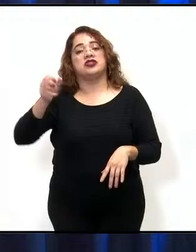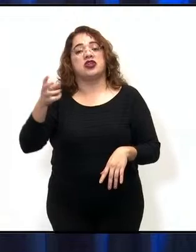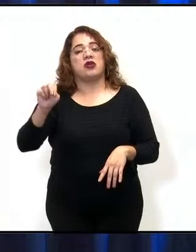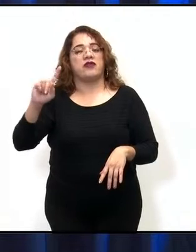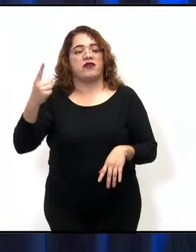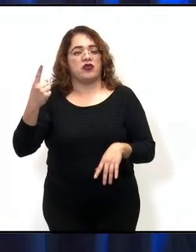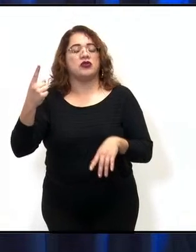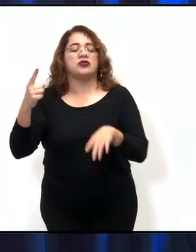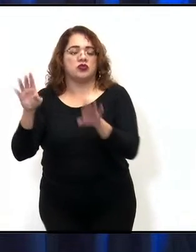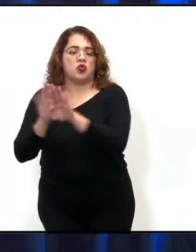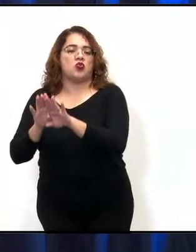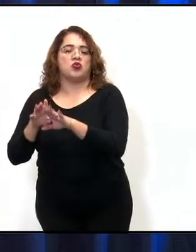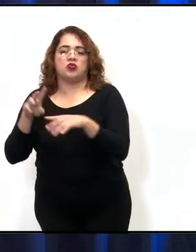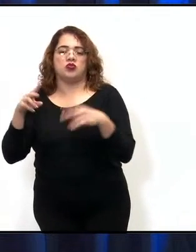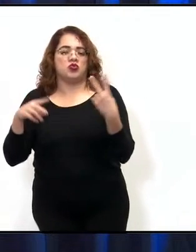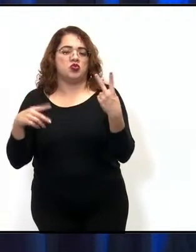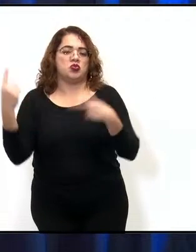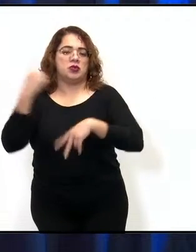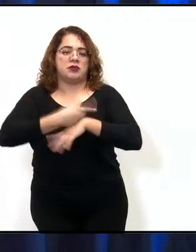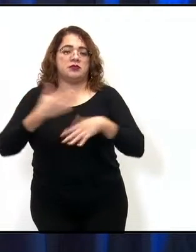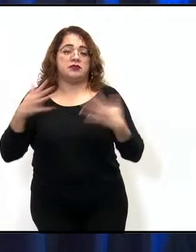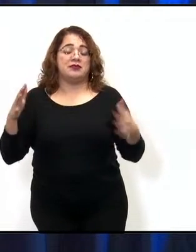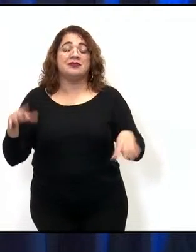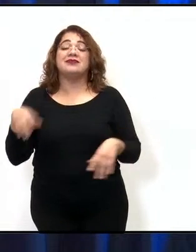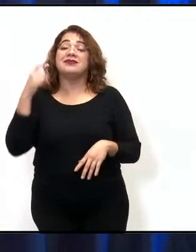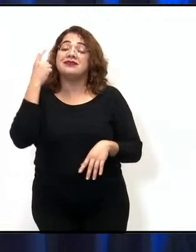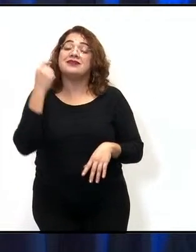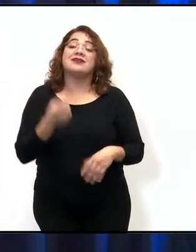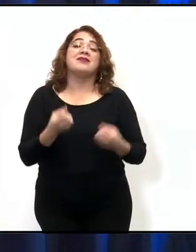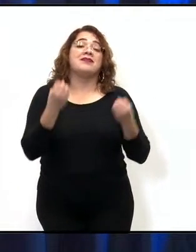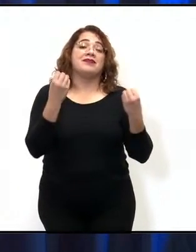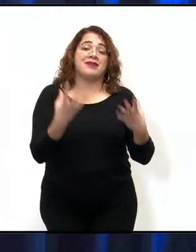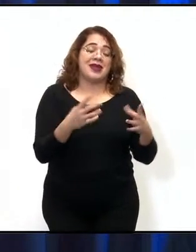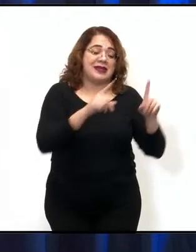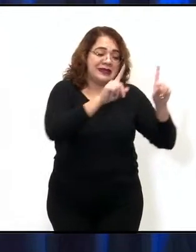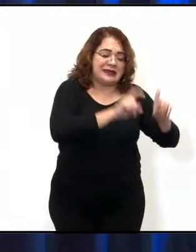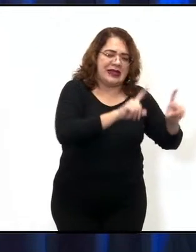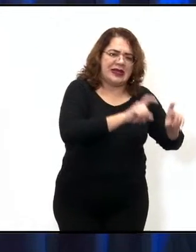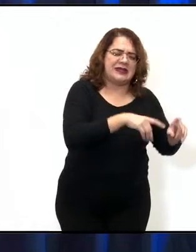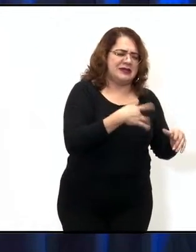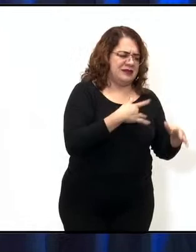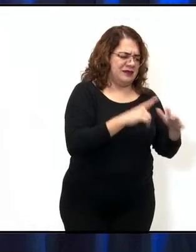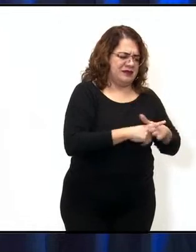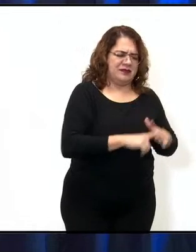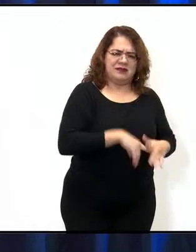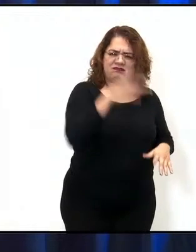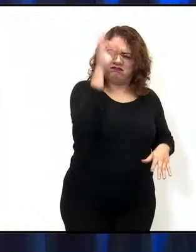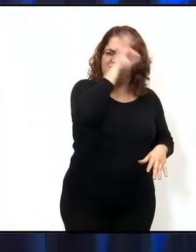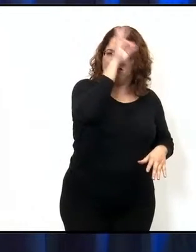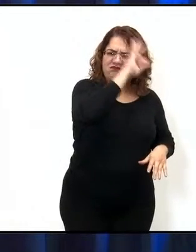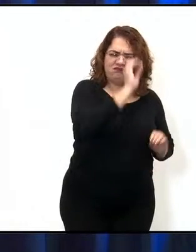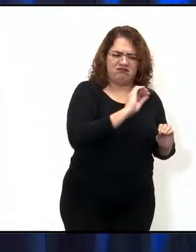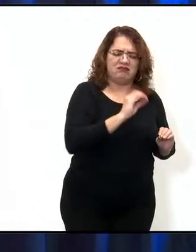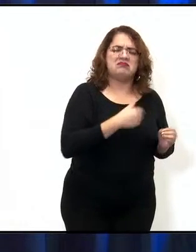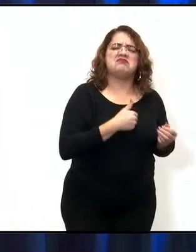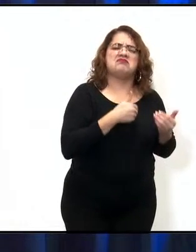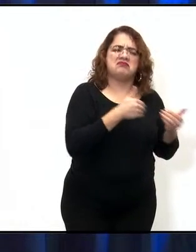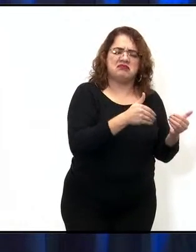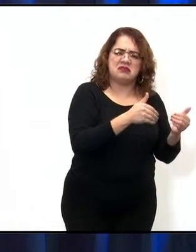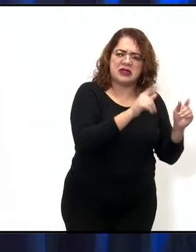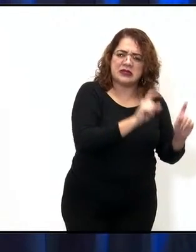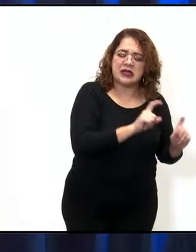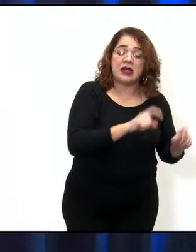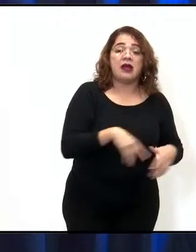la prueba porque hay más personas infectadas y cada vez hay más personas con síntomas o que han estado